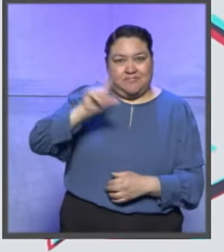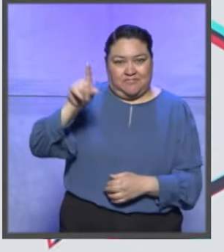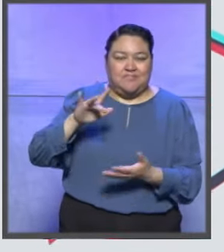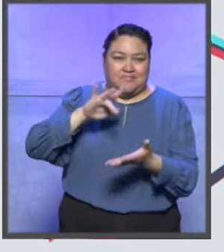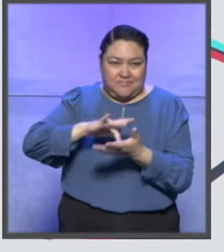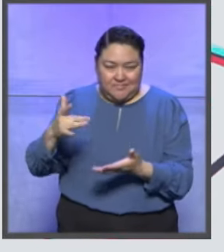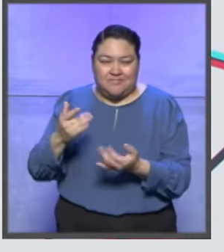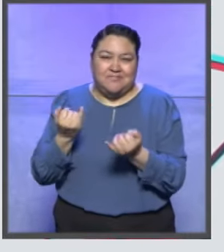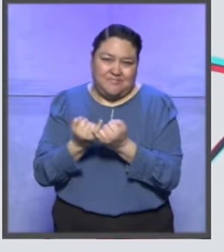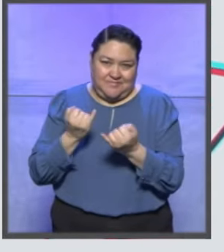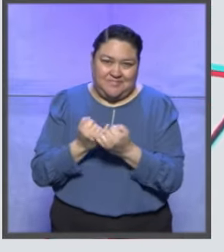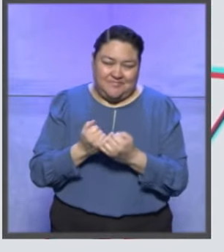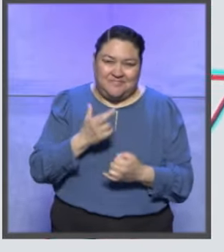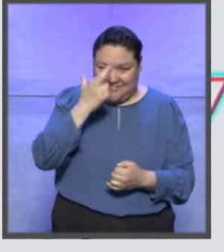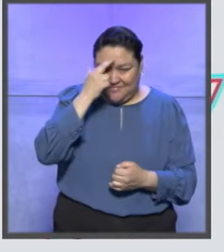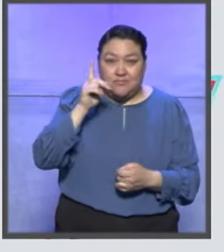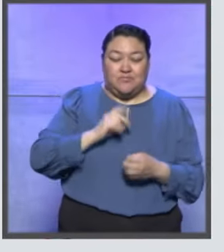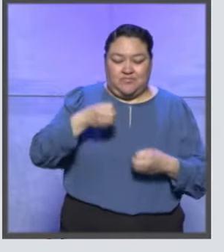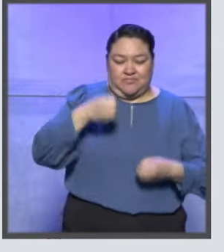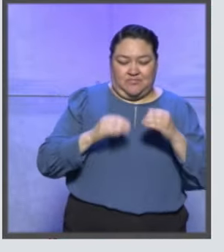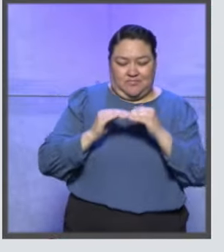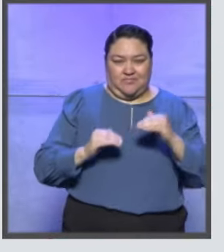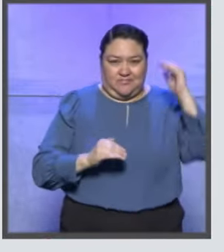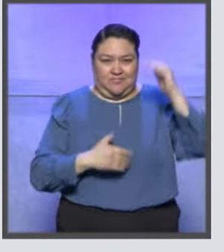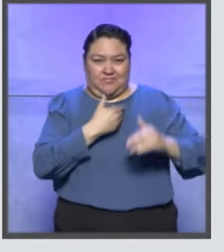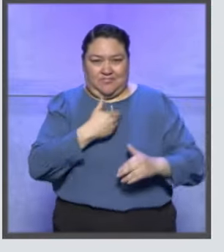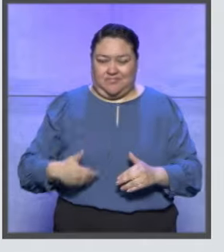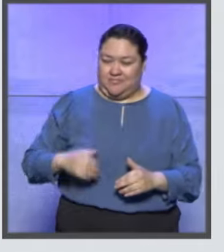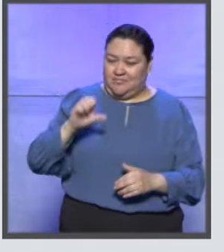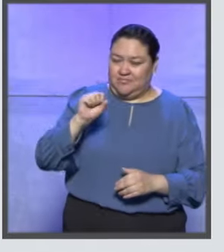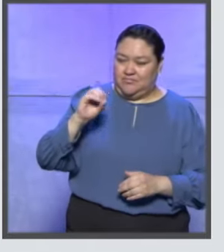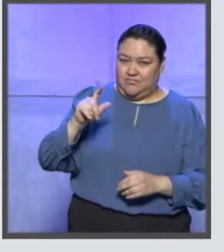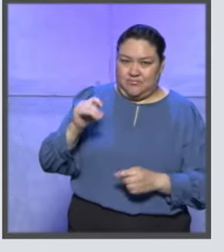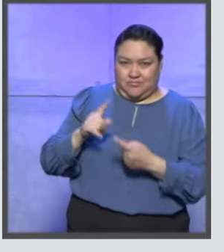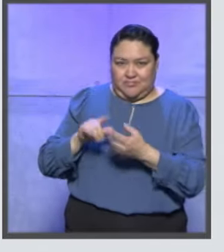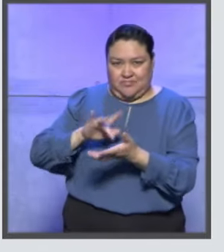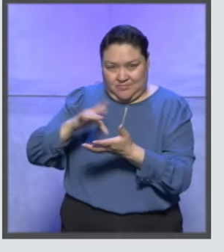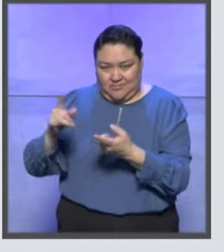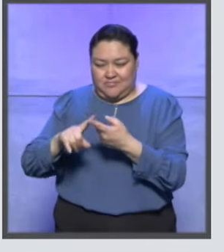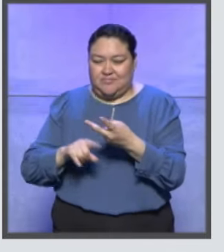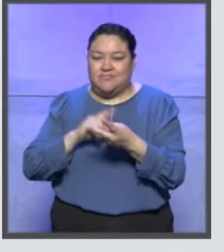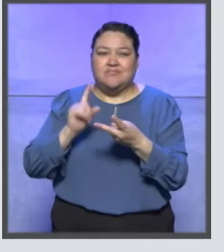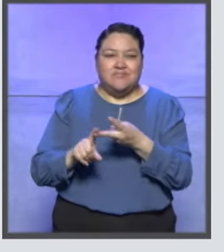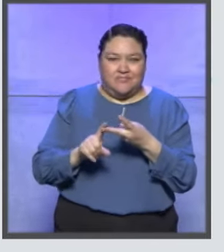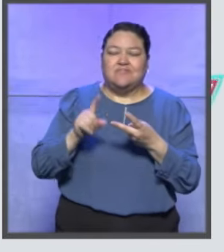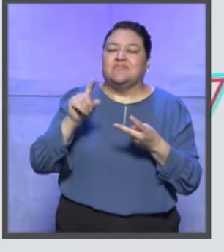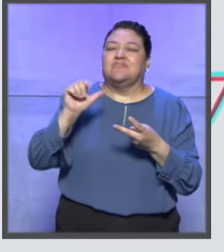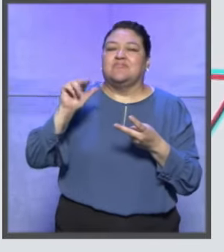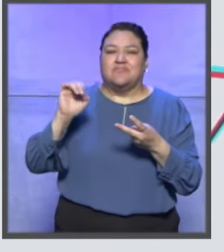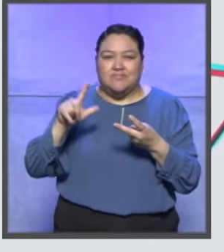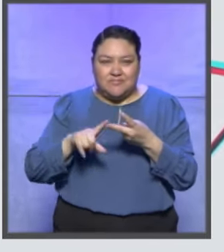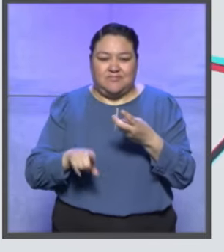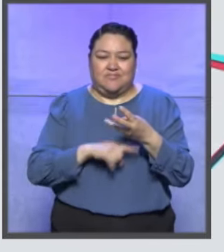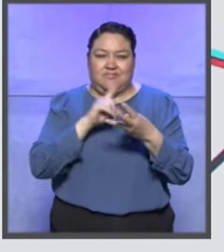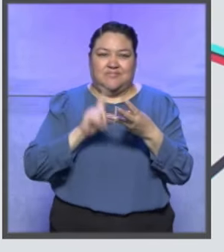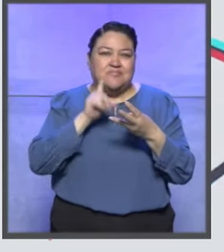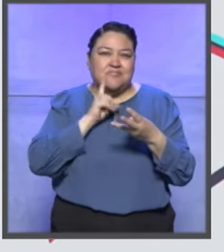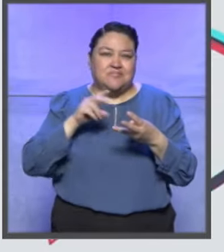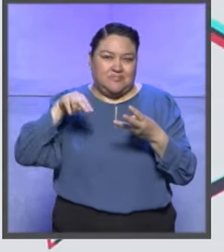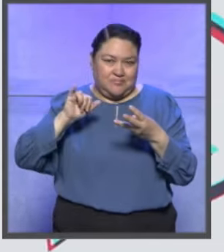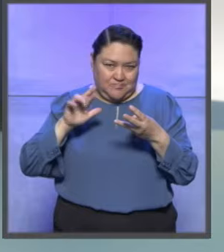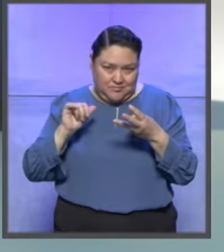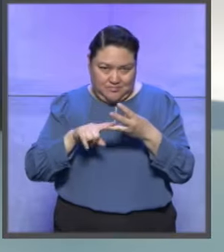presidenta Mónica Soto, a la magistrada Margarita Espinosa Armengol, a la magistrada Norma Angélica Sandoval, su presencia en este espacio.